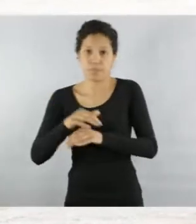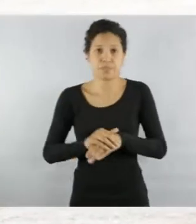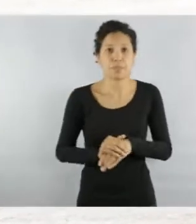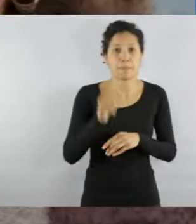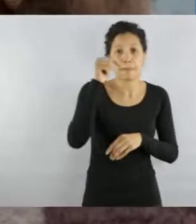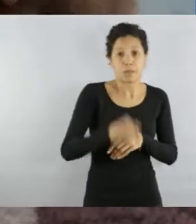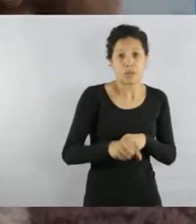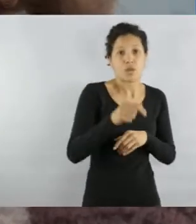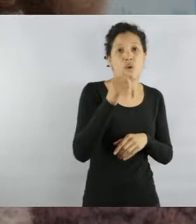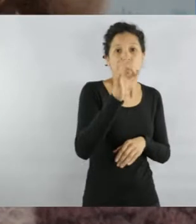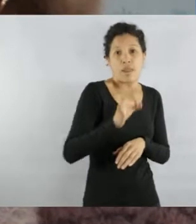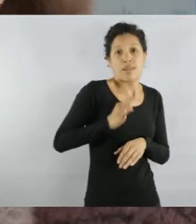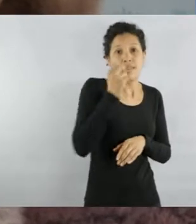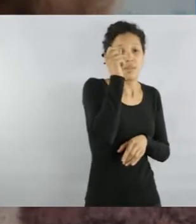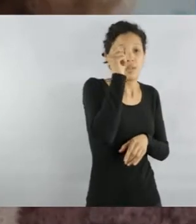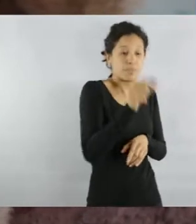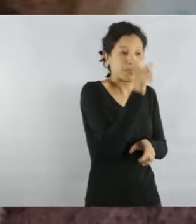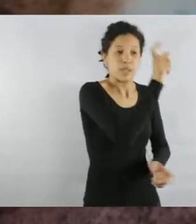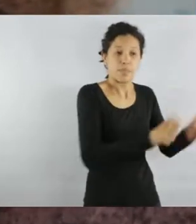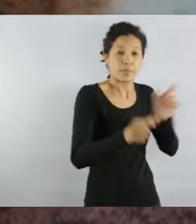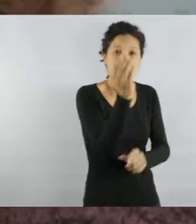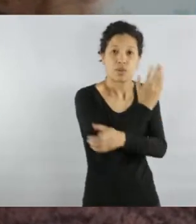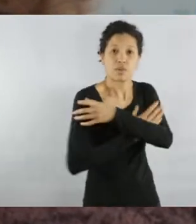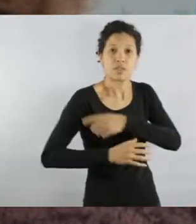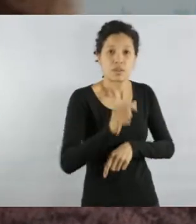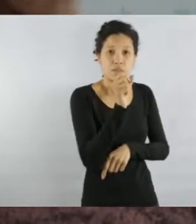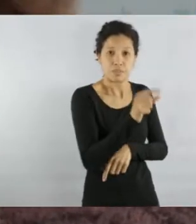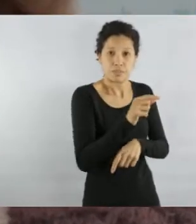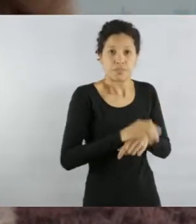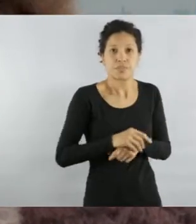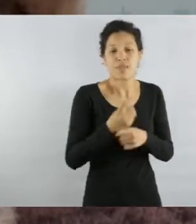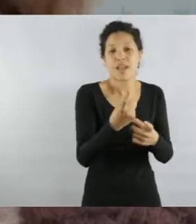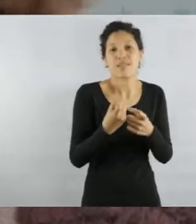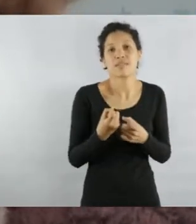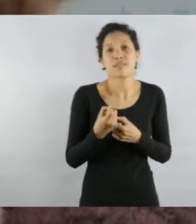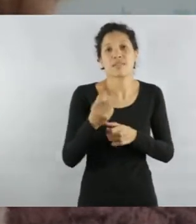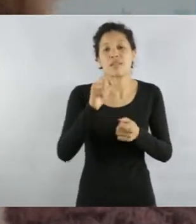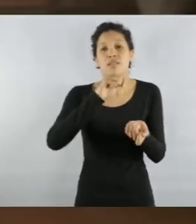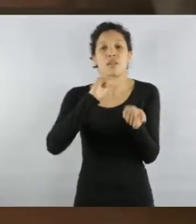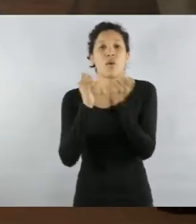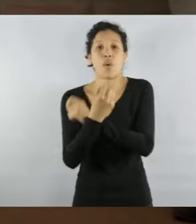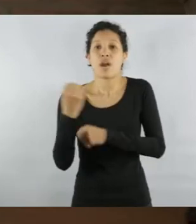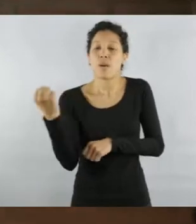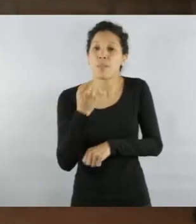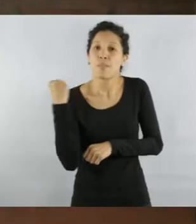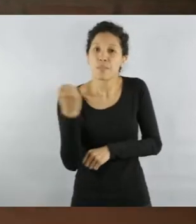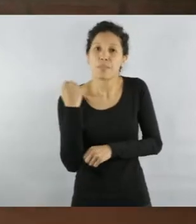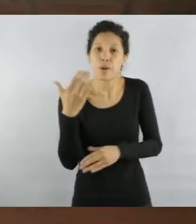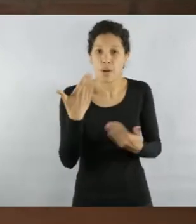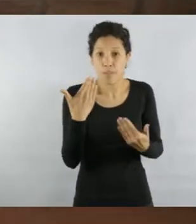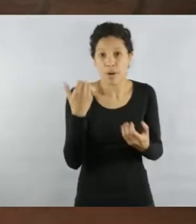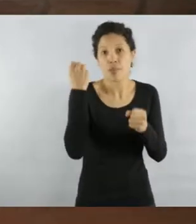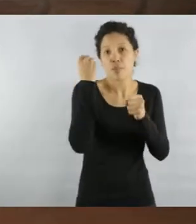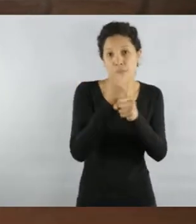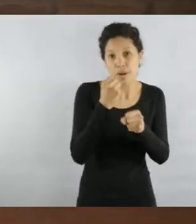perros hoy la vida de las personas con discapacidad requiere de un replanteo muy fuerte para poder realmente